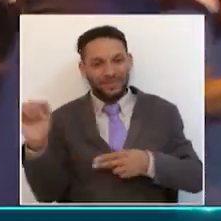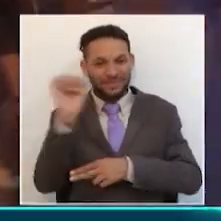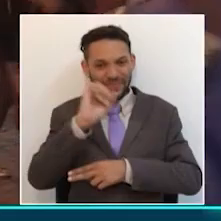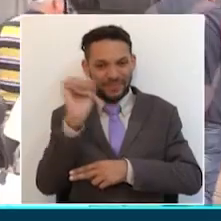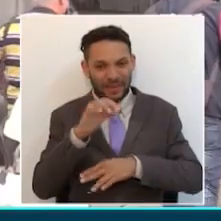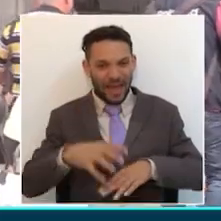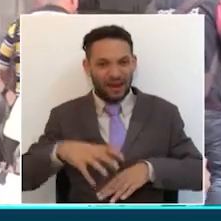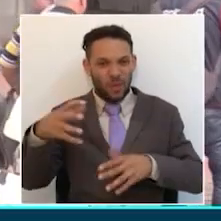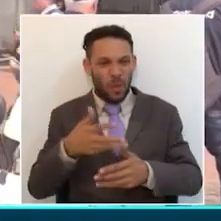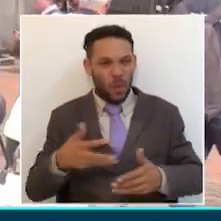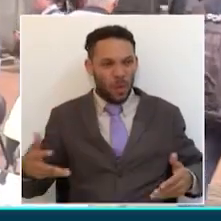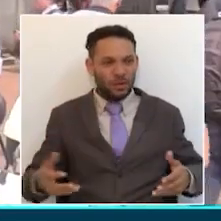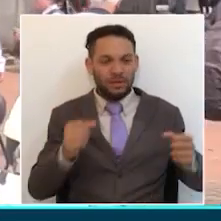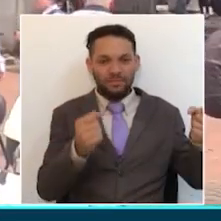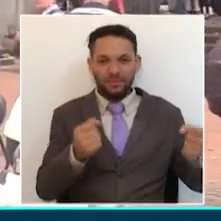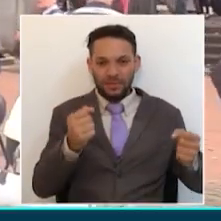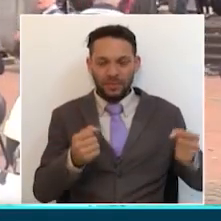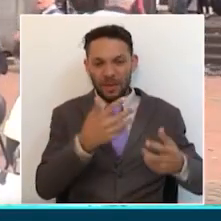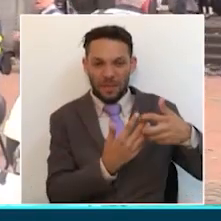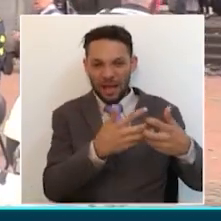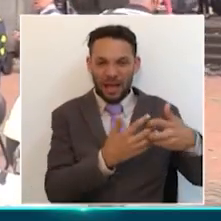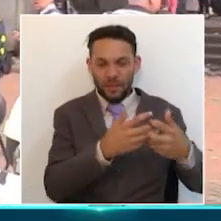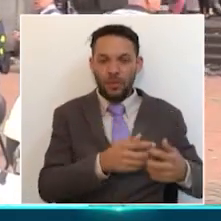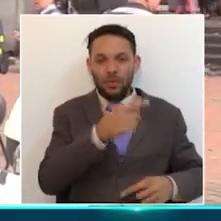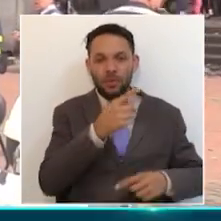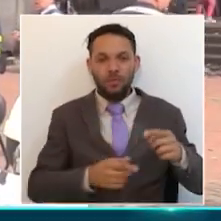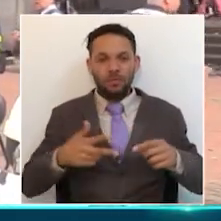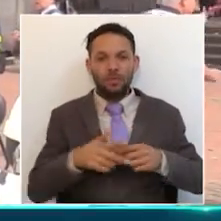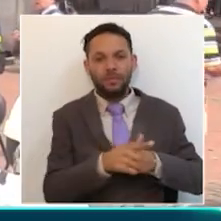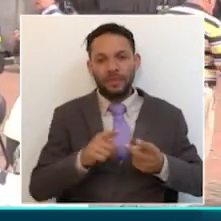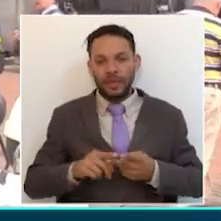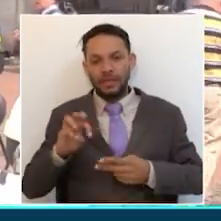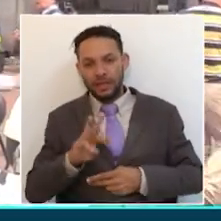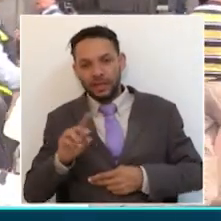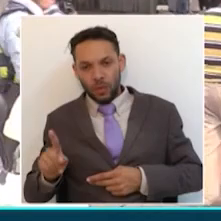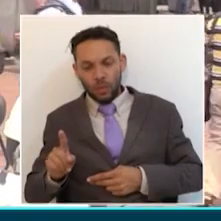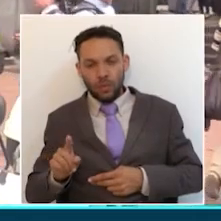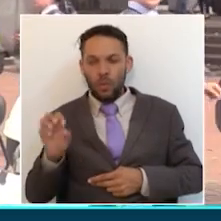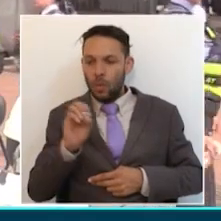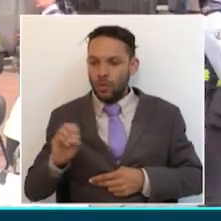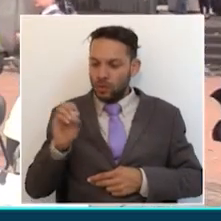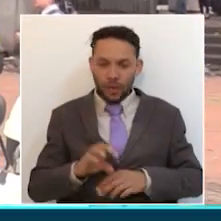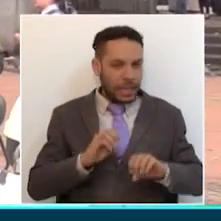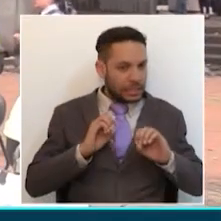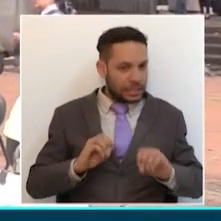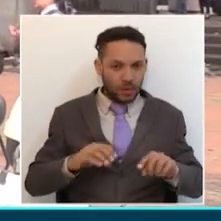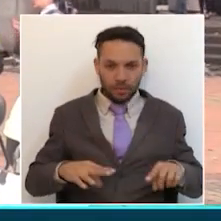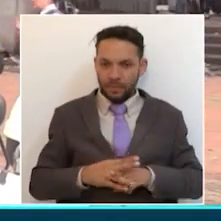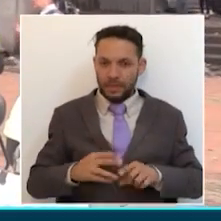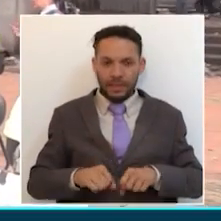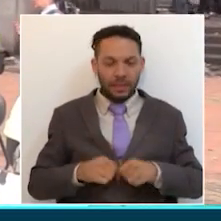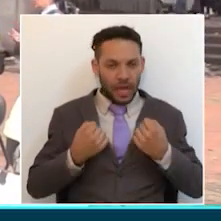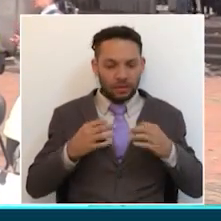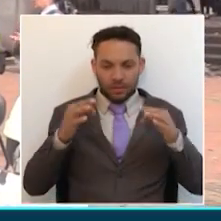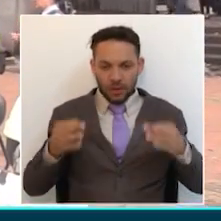en vehículos. Así como lo hicimos en el 31 de octubre, donde no se presentó ningún tipo de daños, ningún tipo de lesionados, ni un vidrio roto, entre